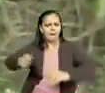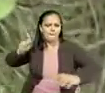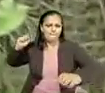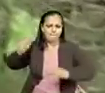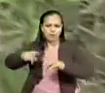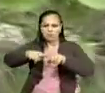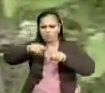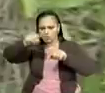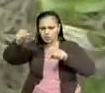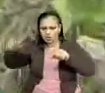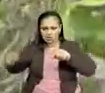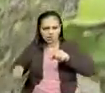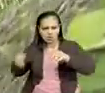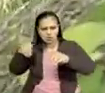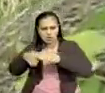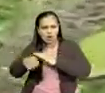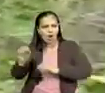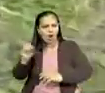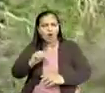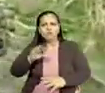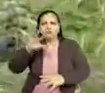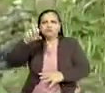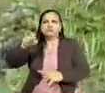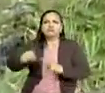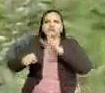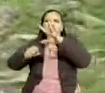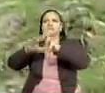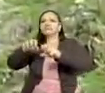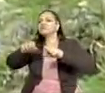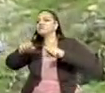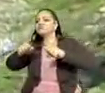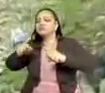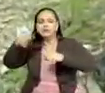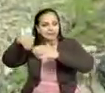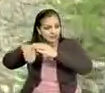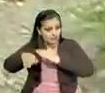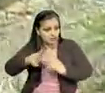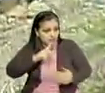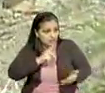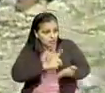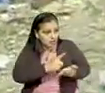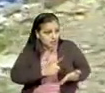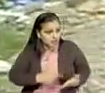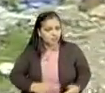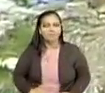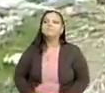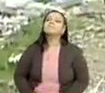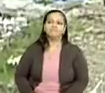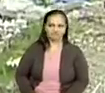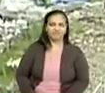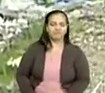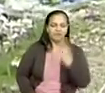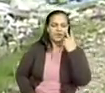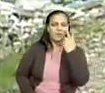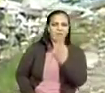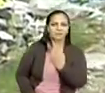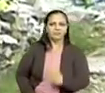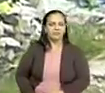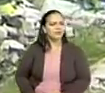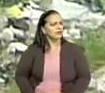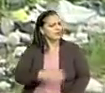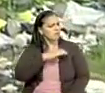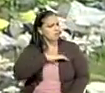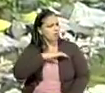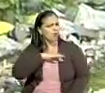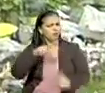dos. Se trepan o bien se meten por el hueco. ¿La policía no hay por aquí que los saque y trate